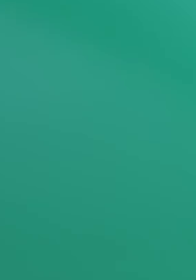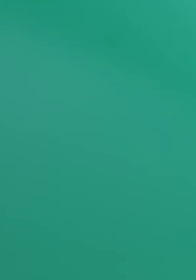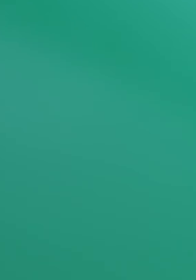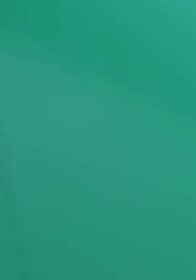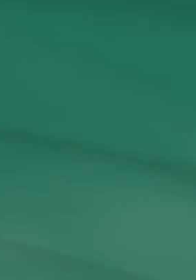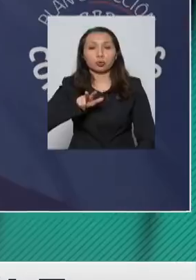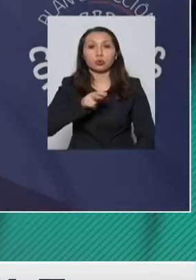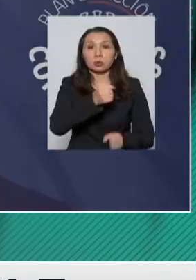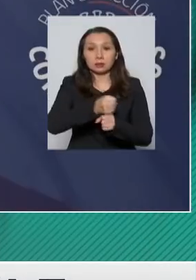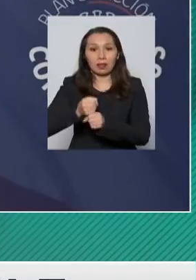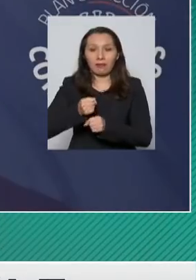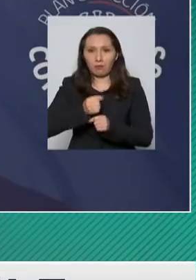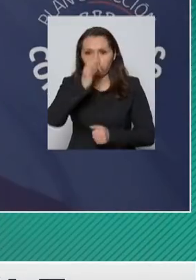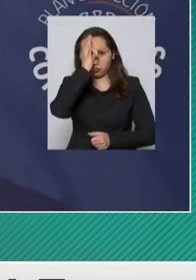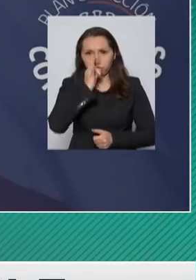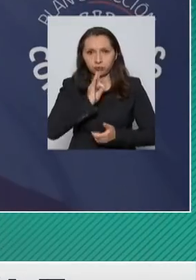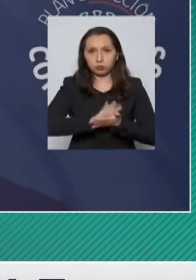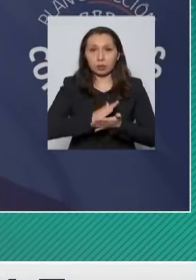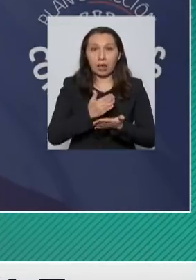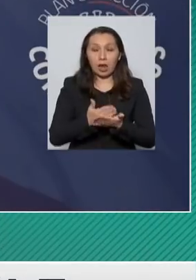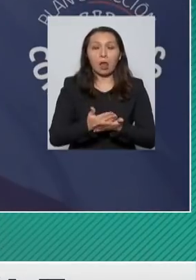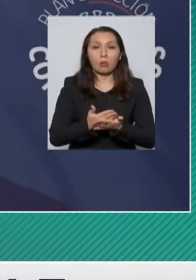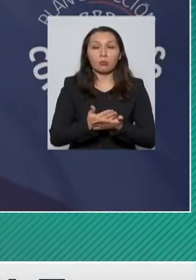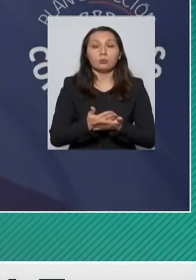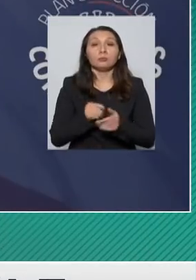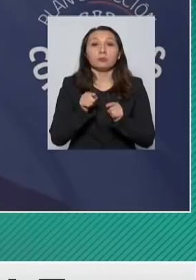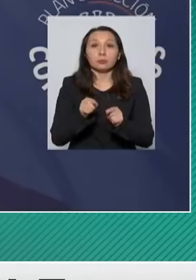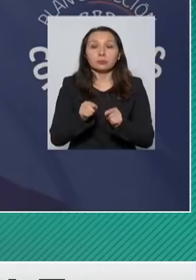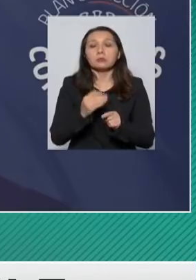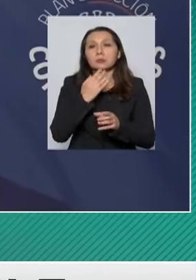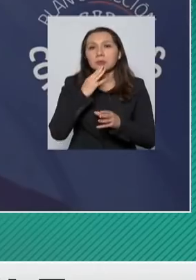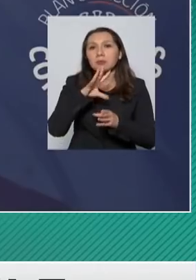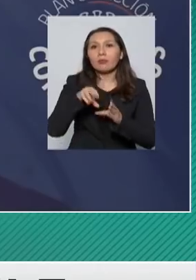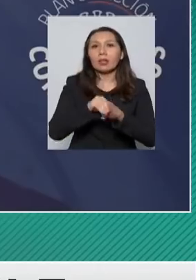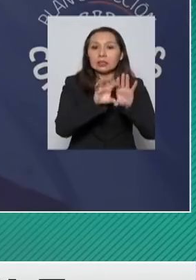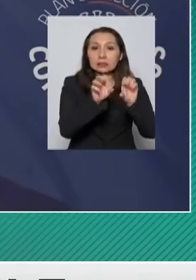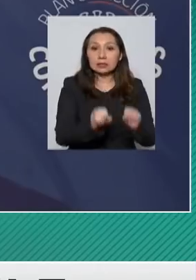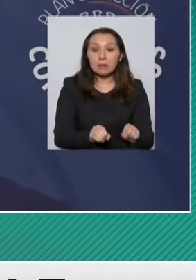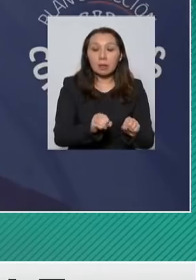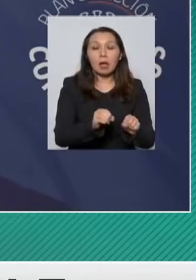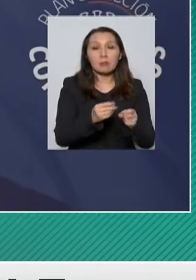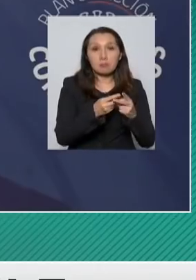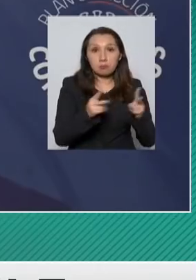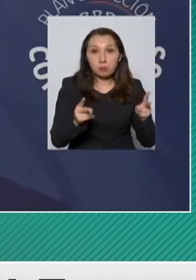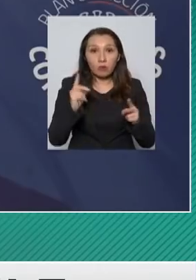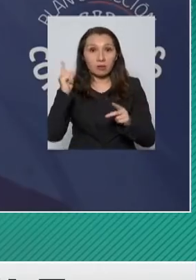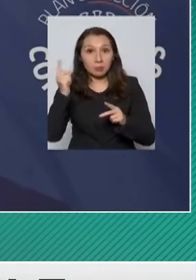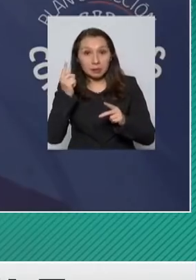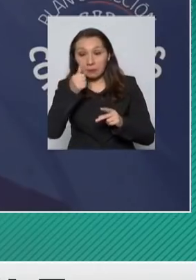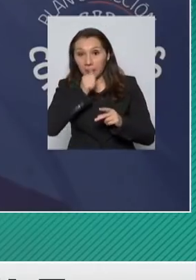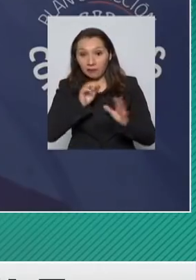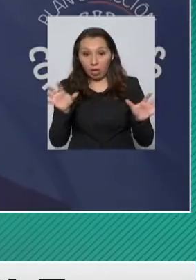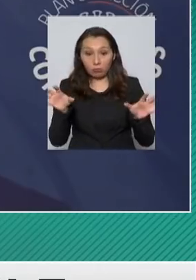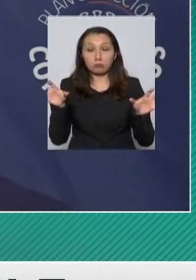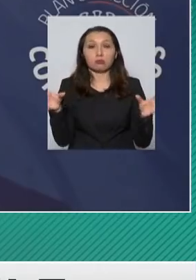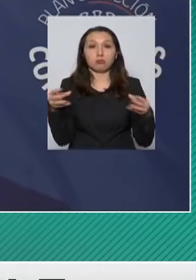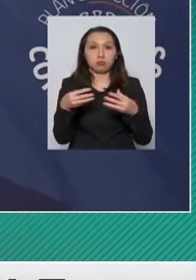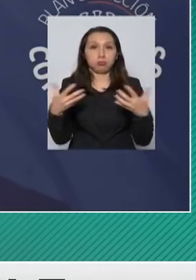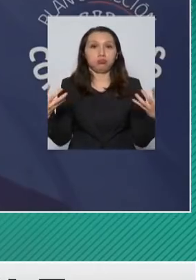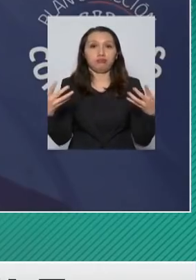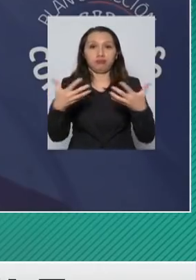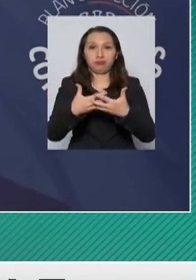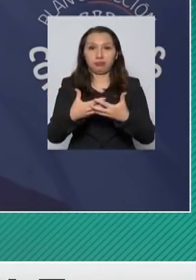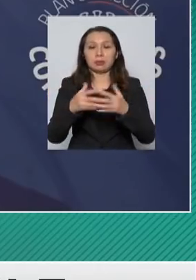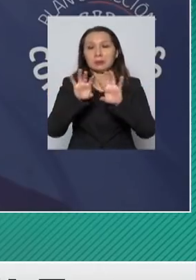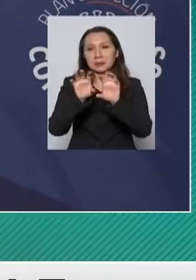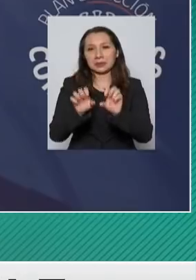718 trabajadores de la salud, esto es incluyendo el sistema privado con el sistema público, a propósito de nuestro